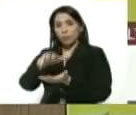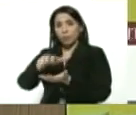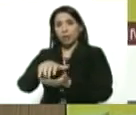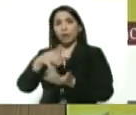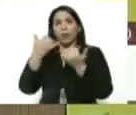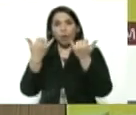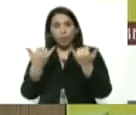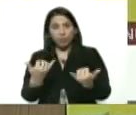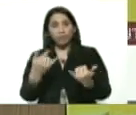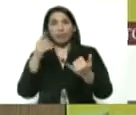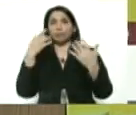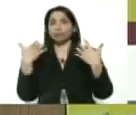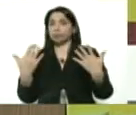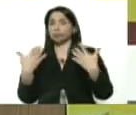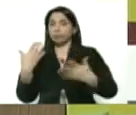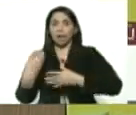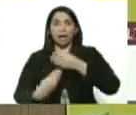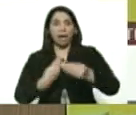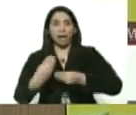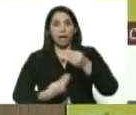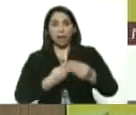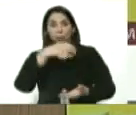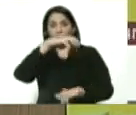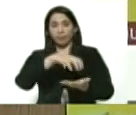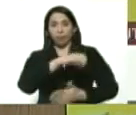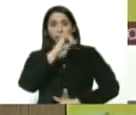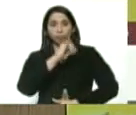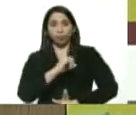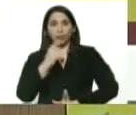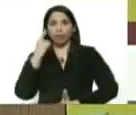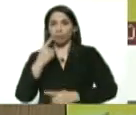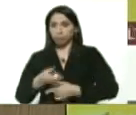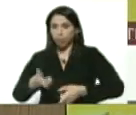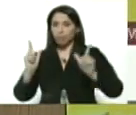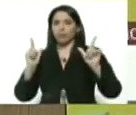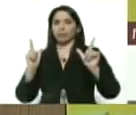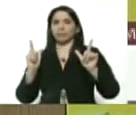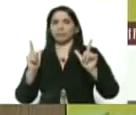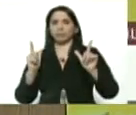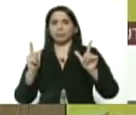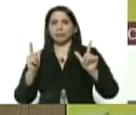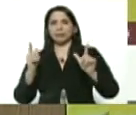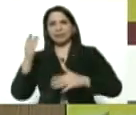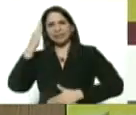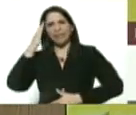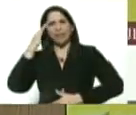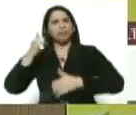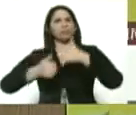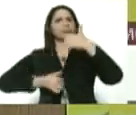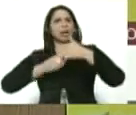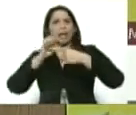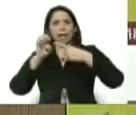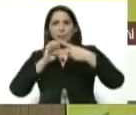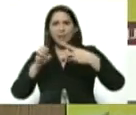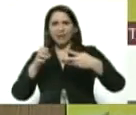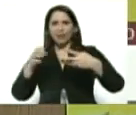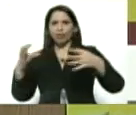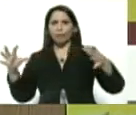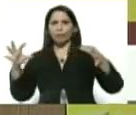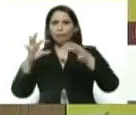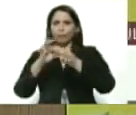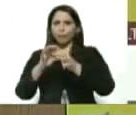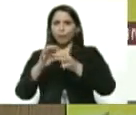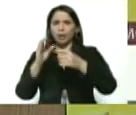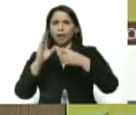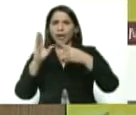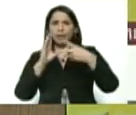este caso concreto es urgente que lo hagamos porque nos va a permitir dilucidar algunos elementos relacionados con las